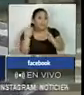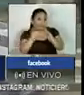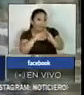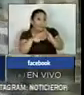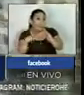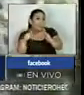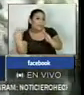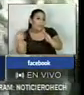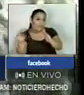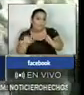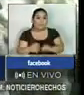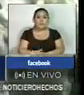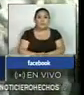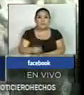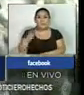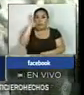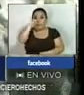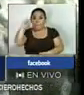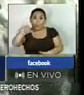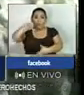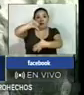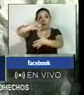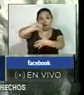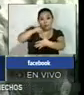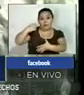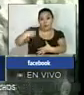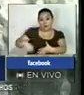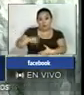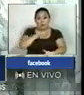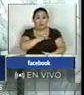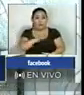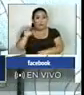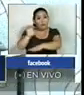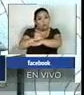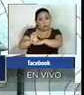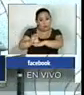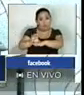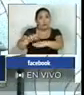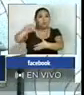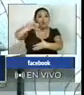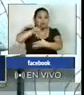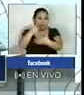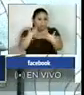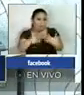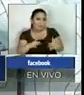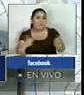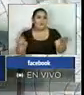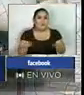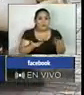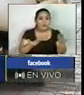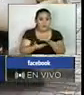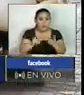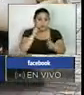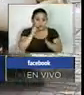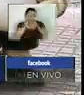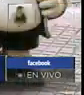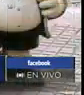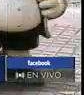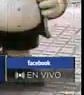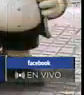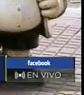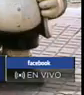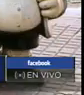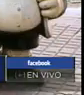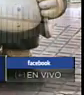necesidad. Países de Sudamérica como Argentina, Chile y Ecuador han hecho estas acciones, sin dejar a un lado Europa,